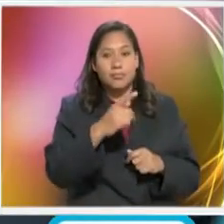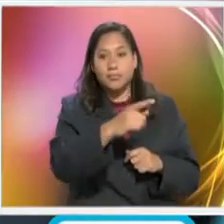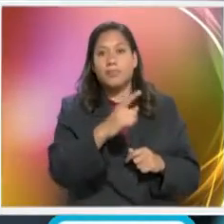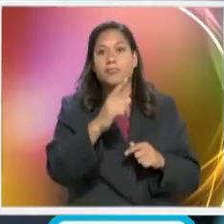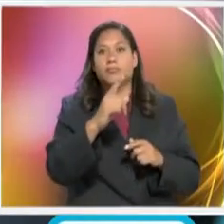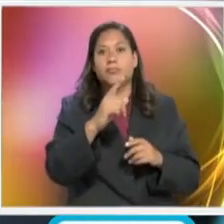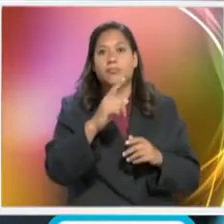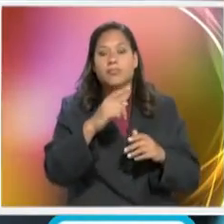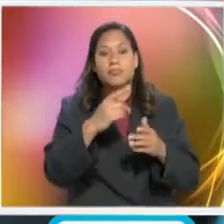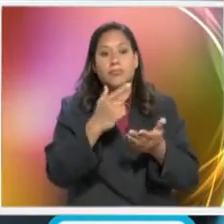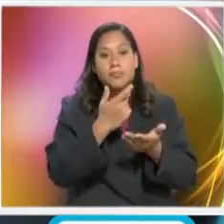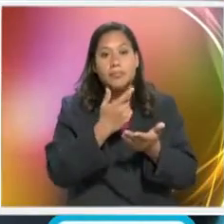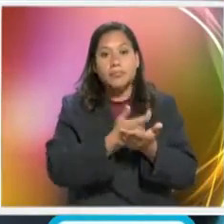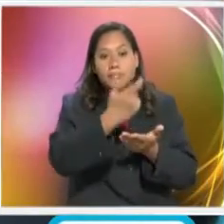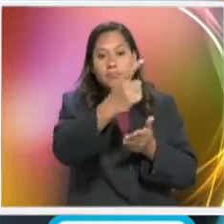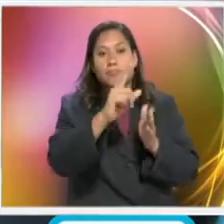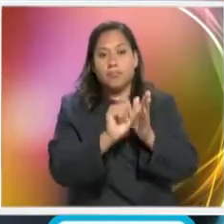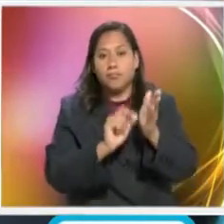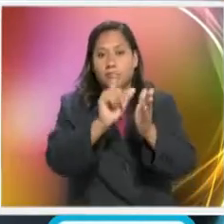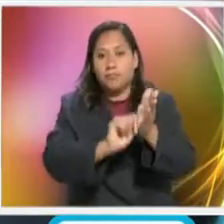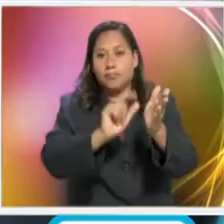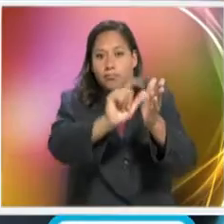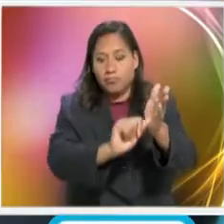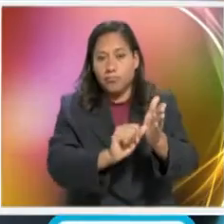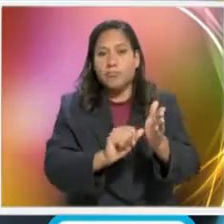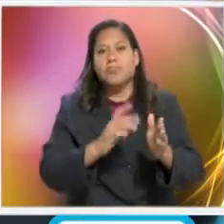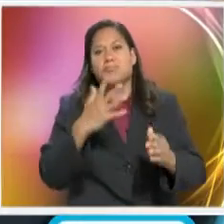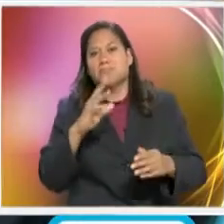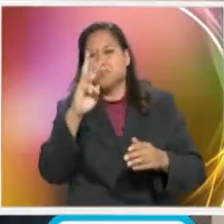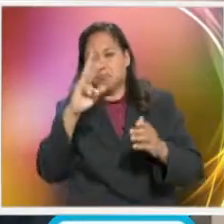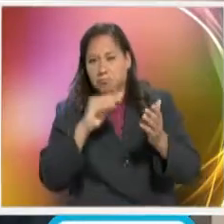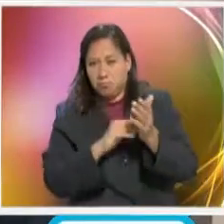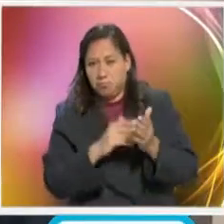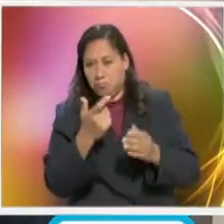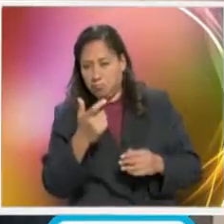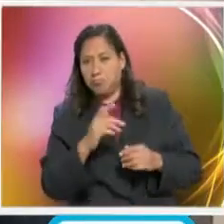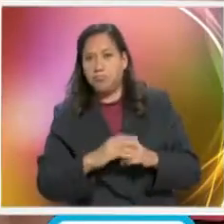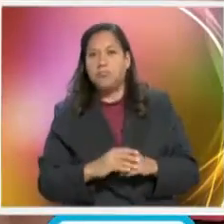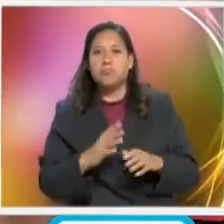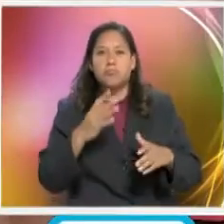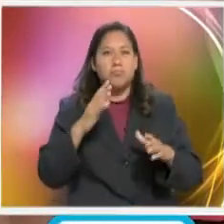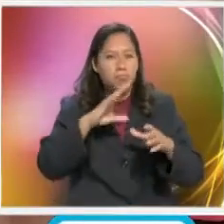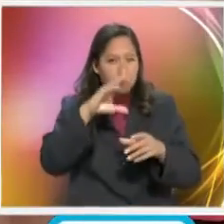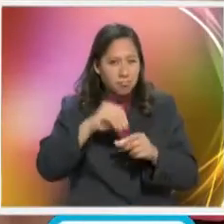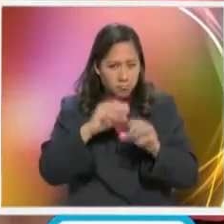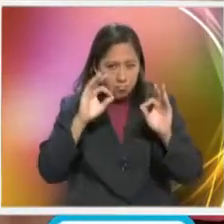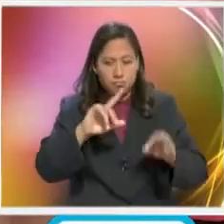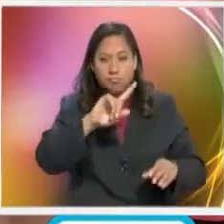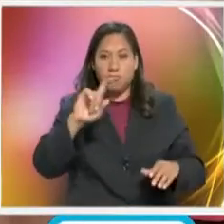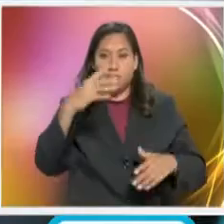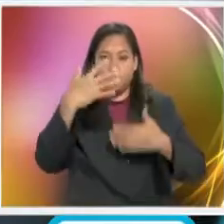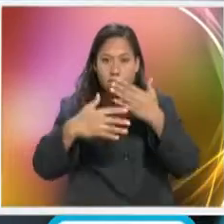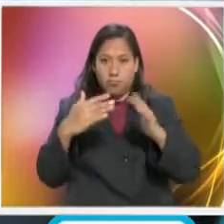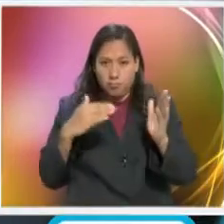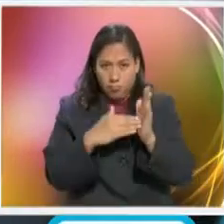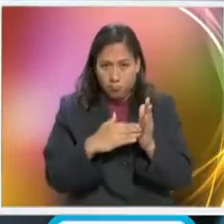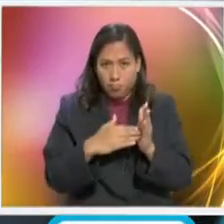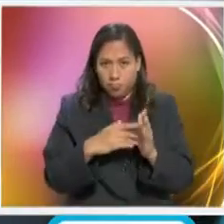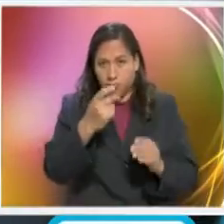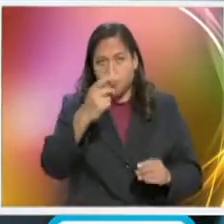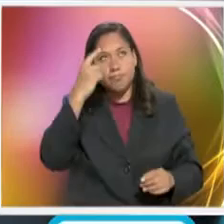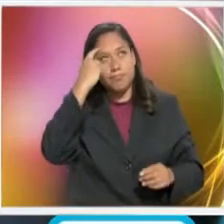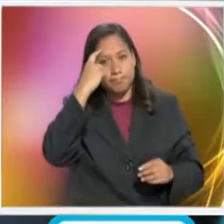mensualidad por 2 años, por Sí. supuesto. que son como 3,000 pesos. Por Entonces, ese también lo coche de tienes que- 115,000 Hay pesos. que tenerlo en aproximadamente. cuenta también. Lo tienes Sí. que tener en cuenta, ¿no? Sí.